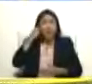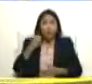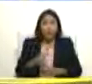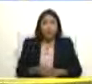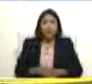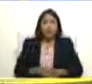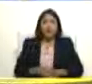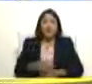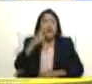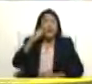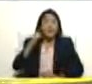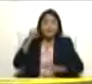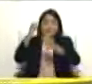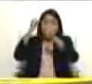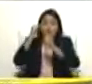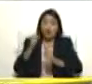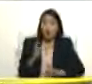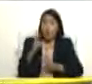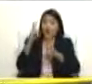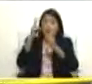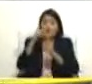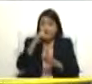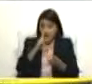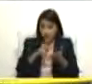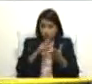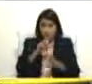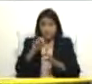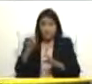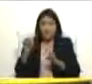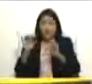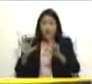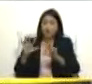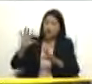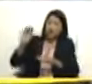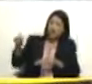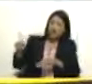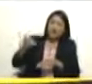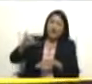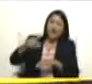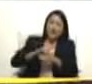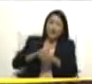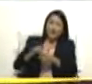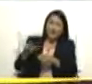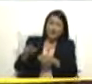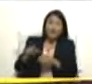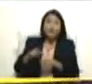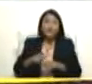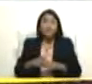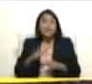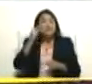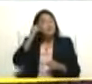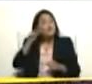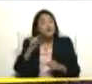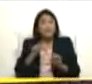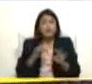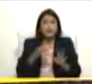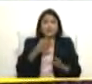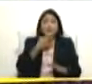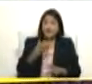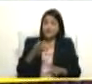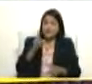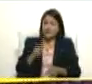gran victoria que obtuvimos en el 2008, doctor Jorge Rodríguez, en fecha de diciembre